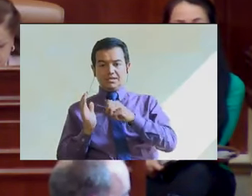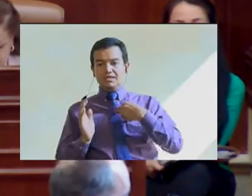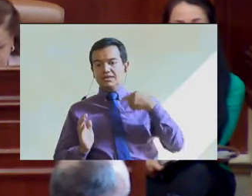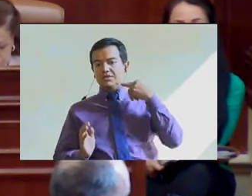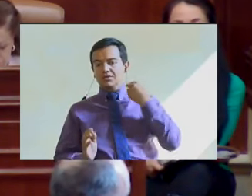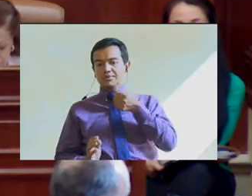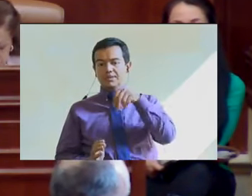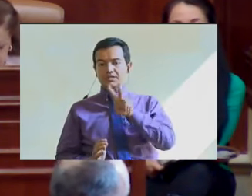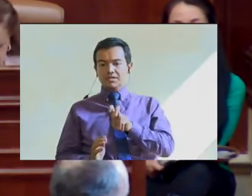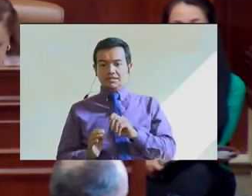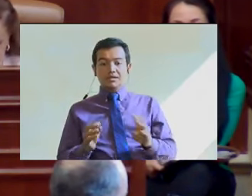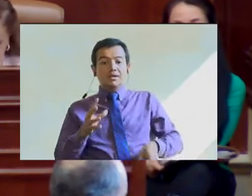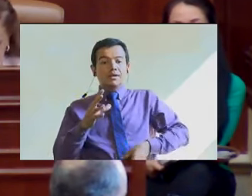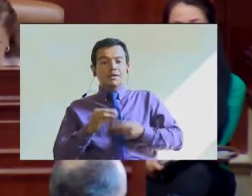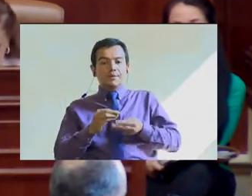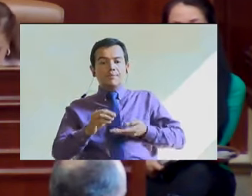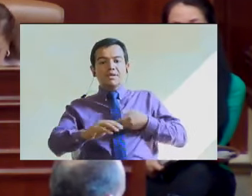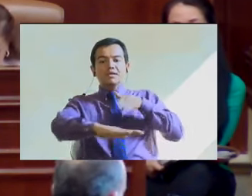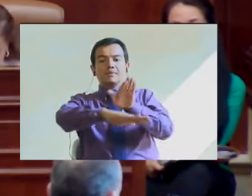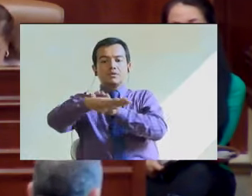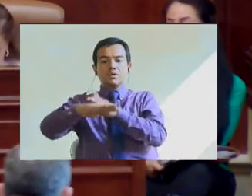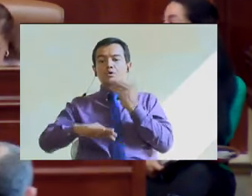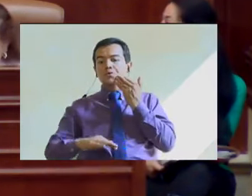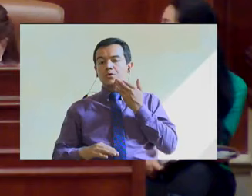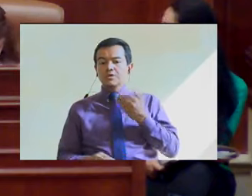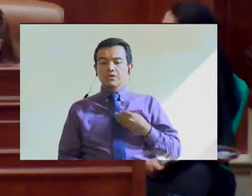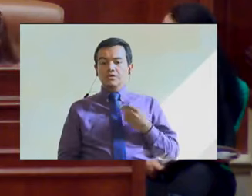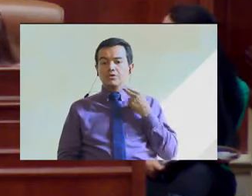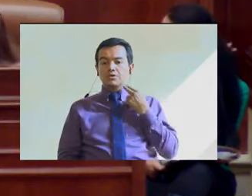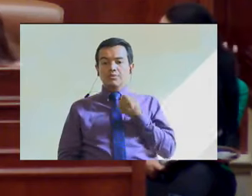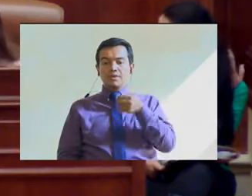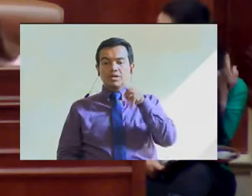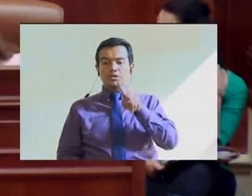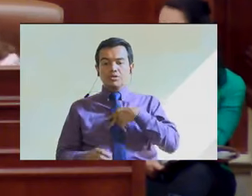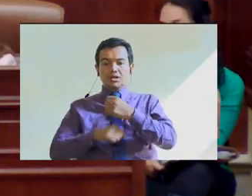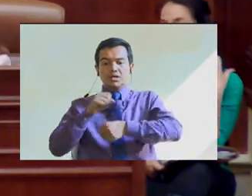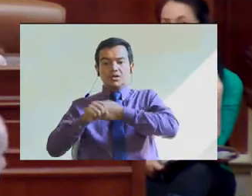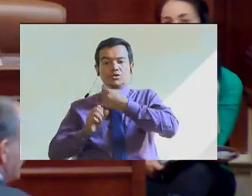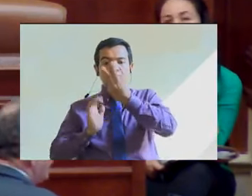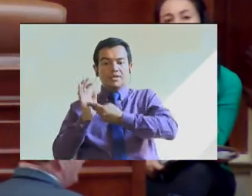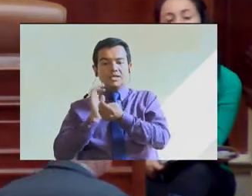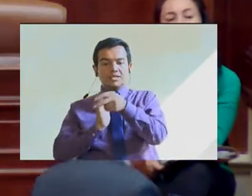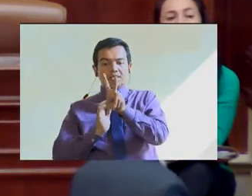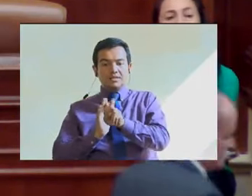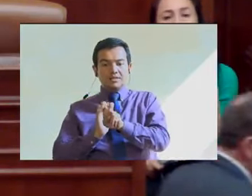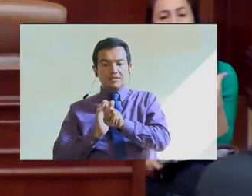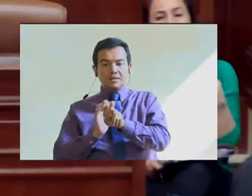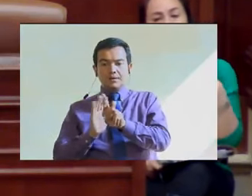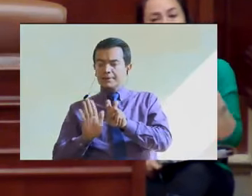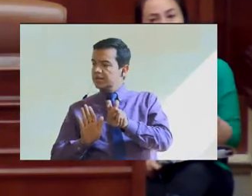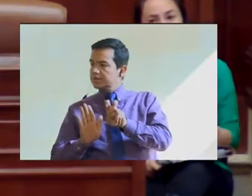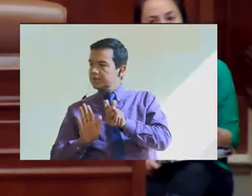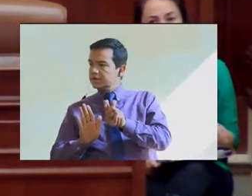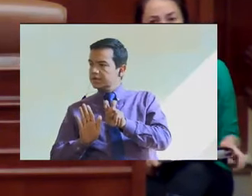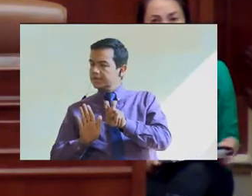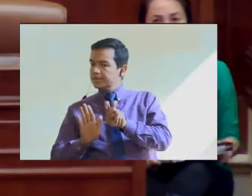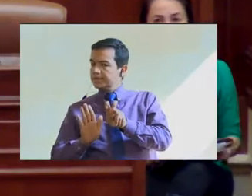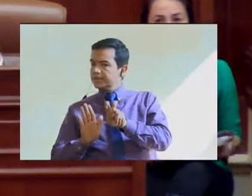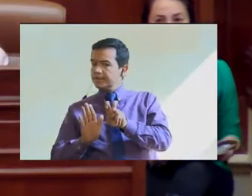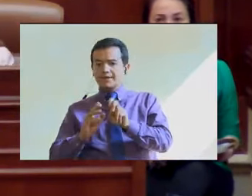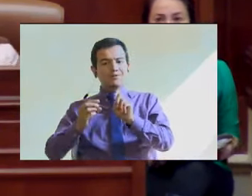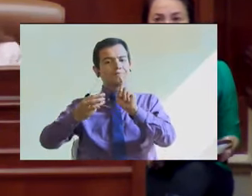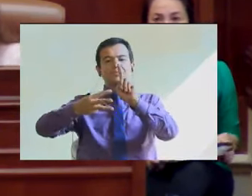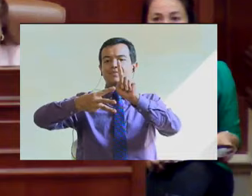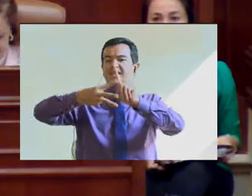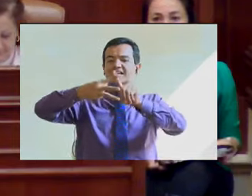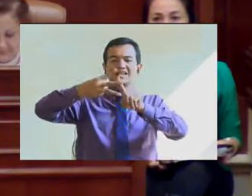12 de 2017 la ponencia termina hay un hay tres impedimentos